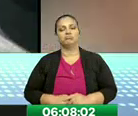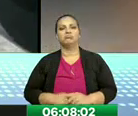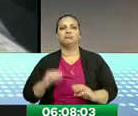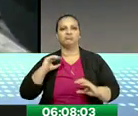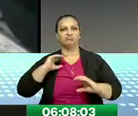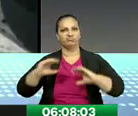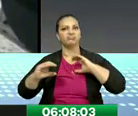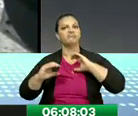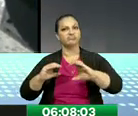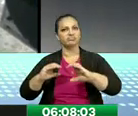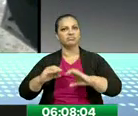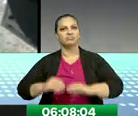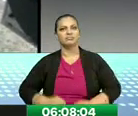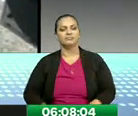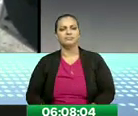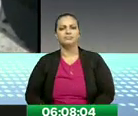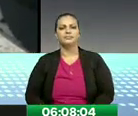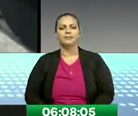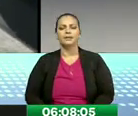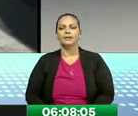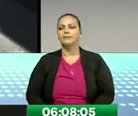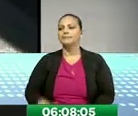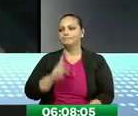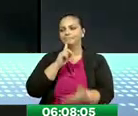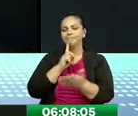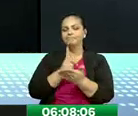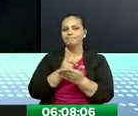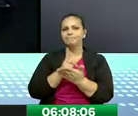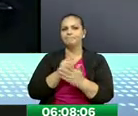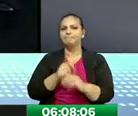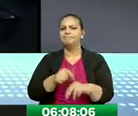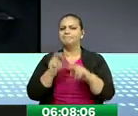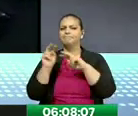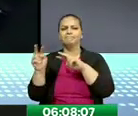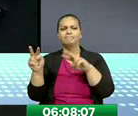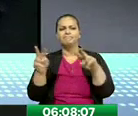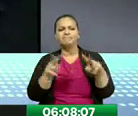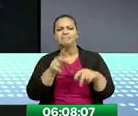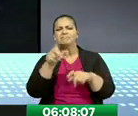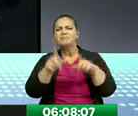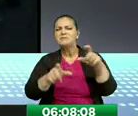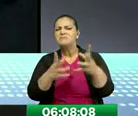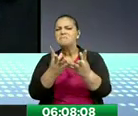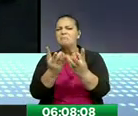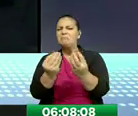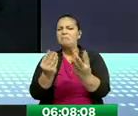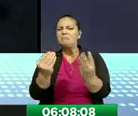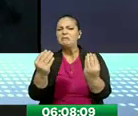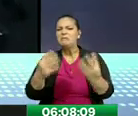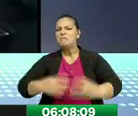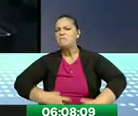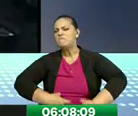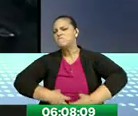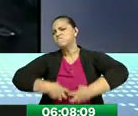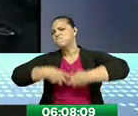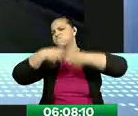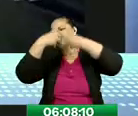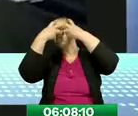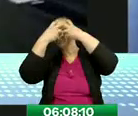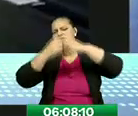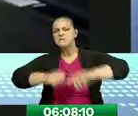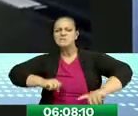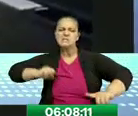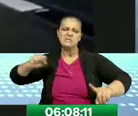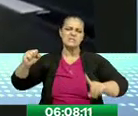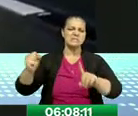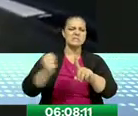sí. Imagínate tú la violencia que se ve, que se vive, ¿no? La forma salvaje, criminal, precisamente que actúa. ¿Cómo estar en la casa?